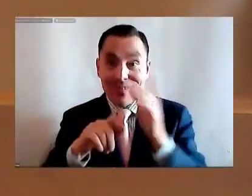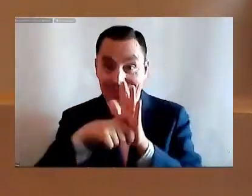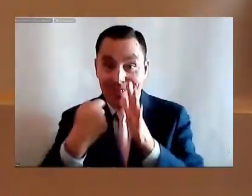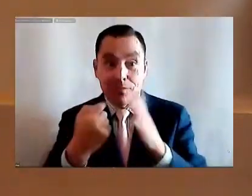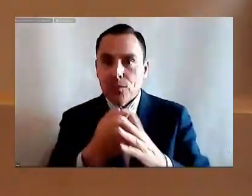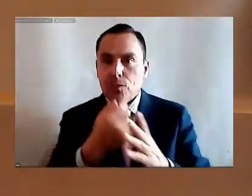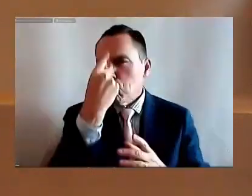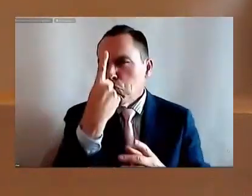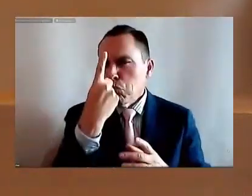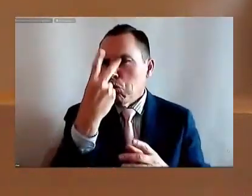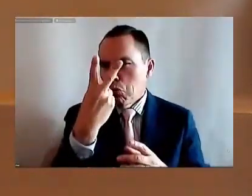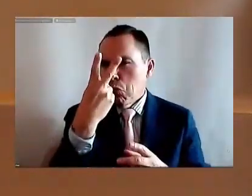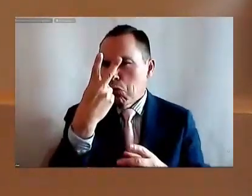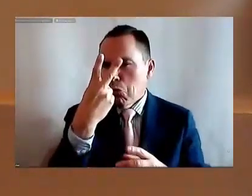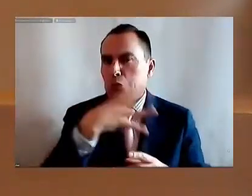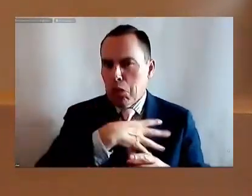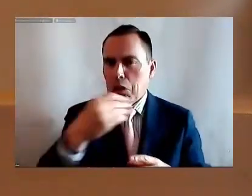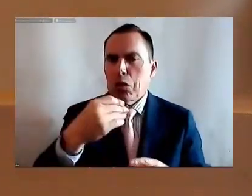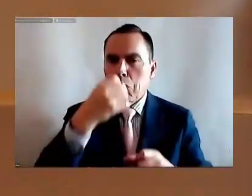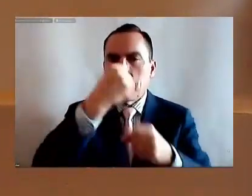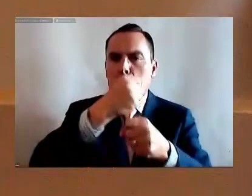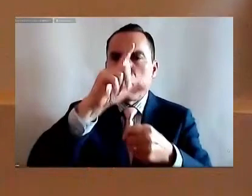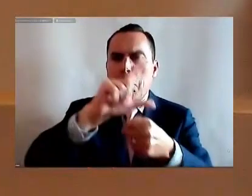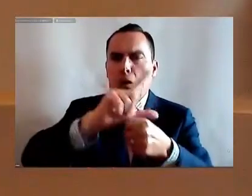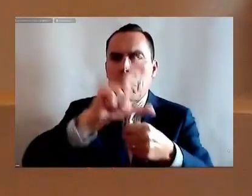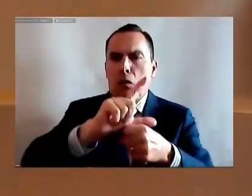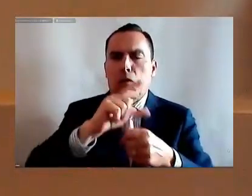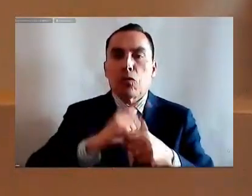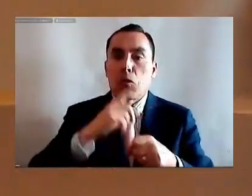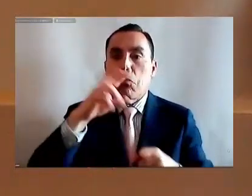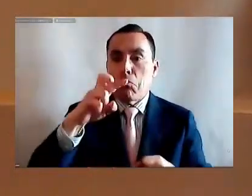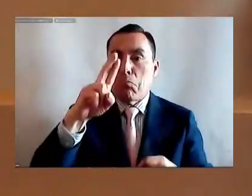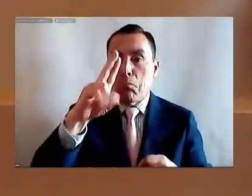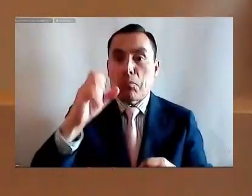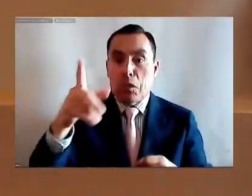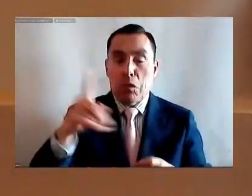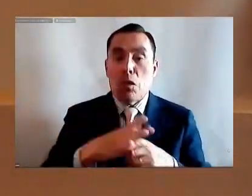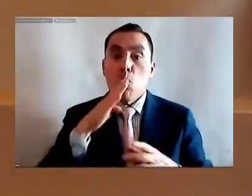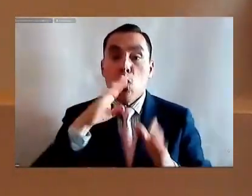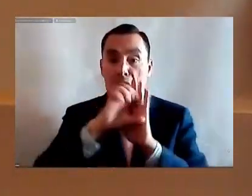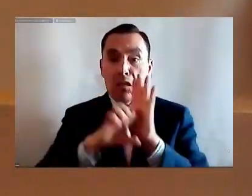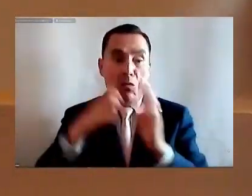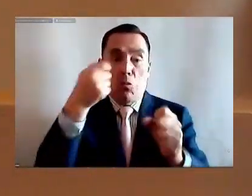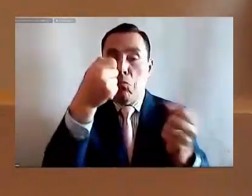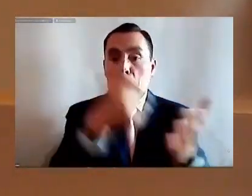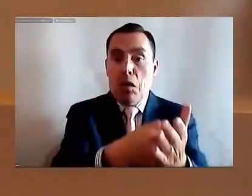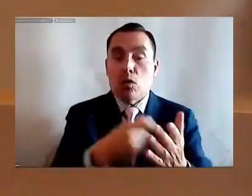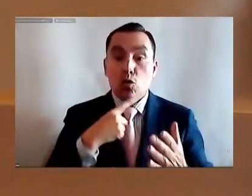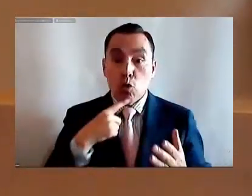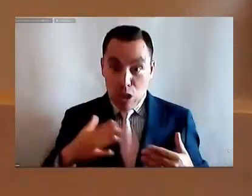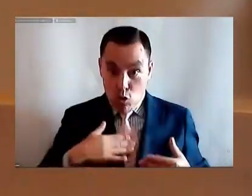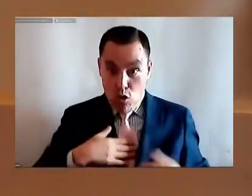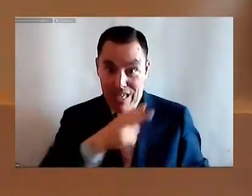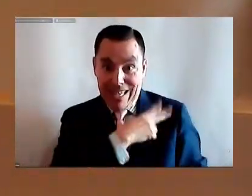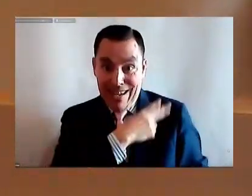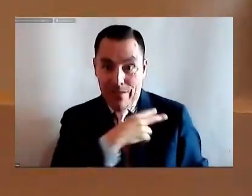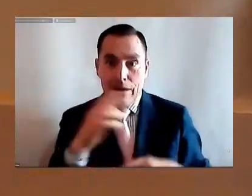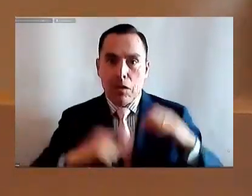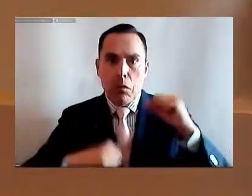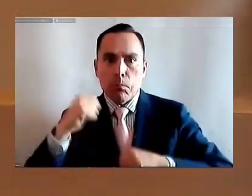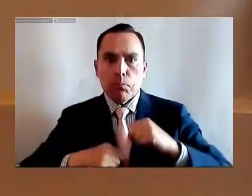toda su vida laboral. Va a tener pre y postnatal, que lo paga el Estado, no lo paga el empleador. Y tú con esa pequeña mentirita le pagas toda la